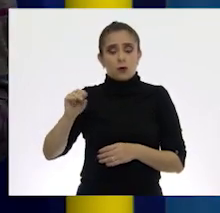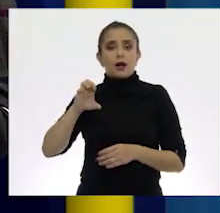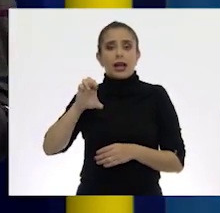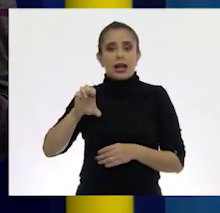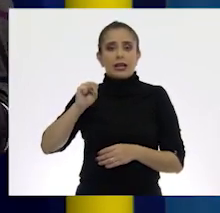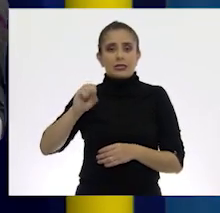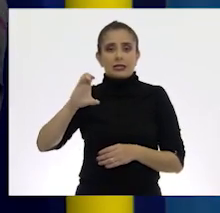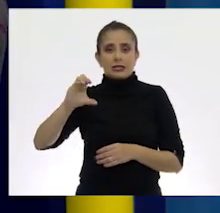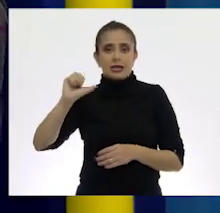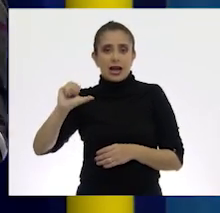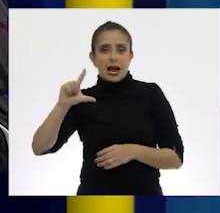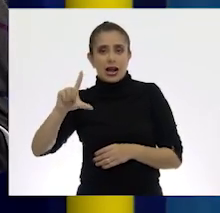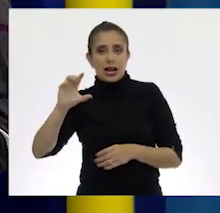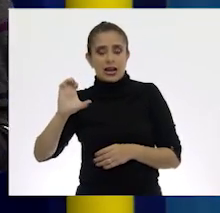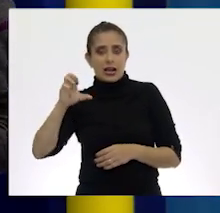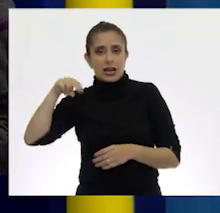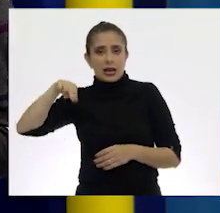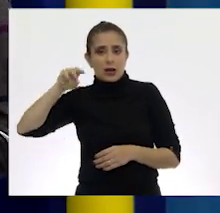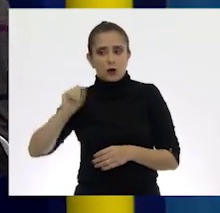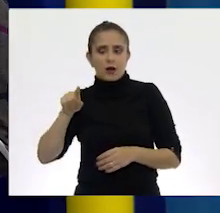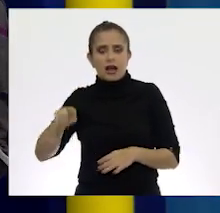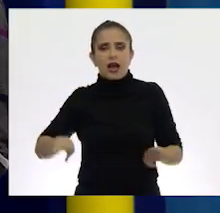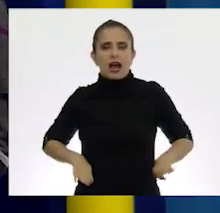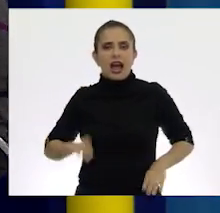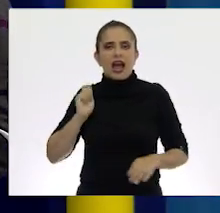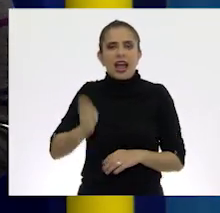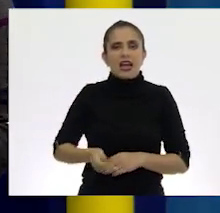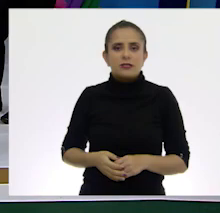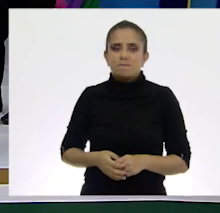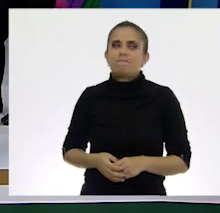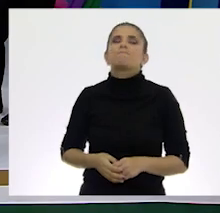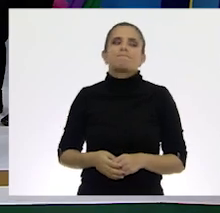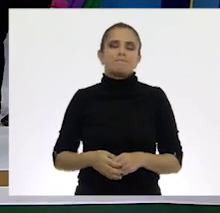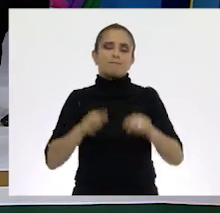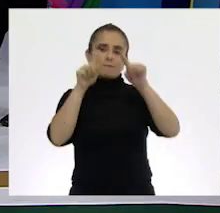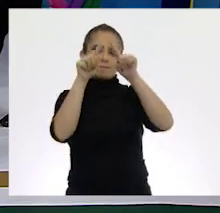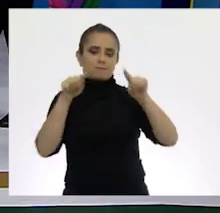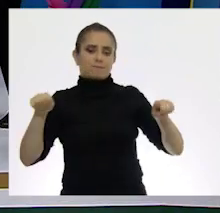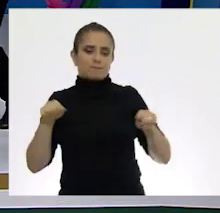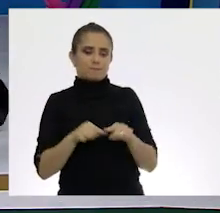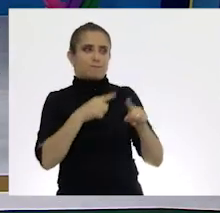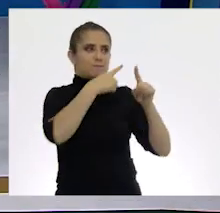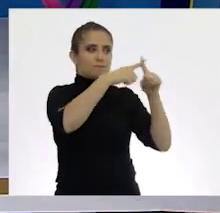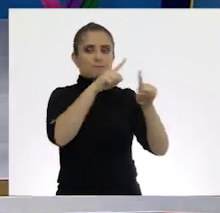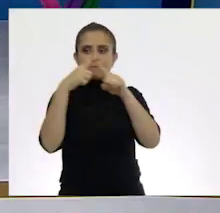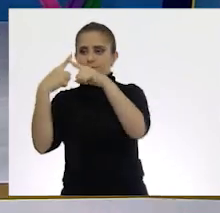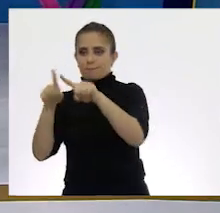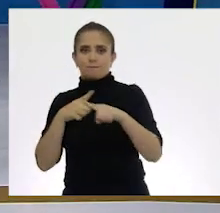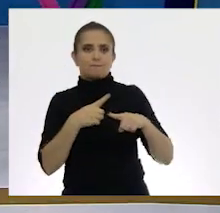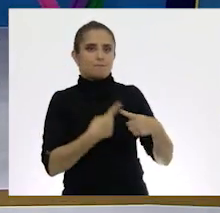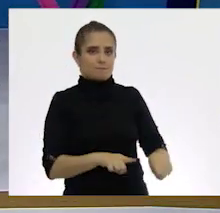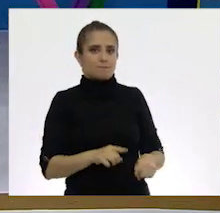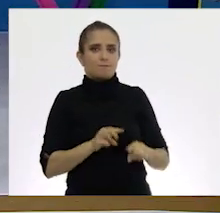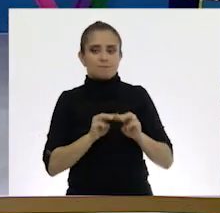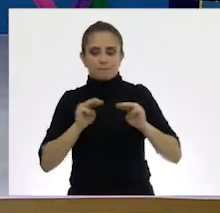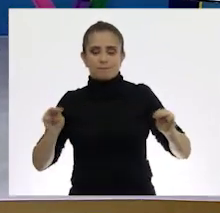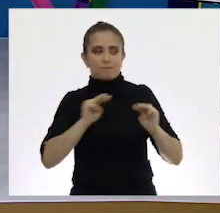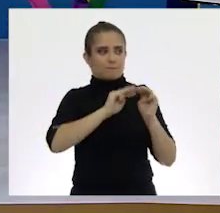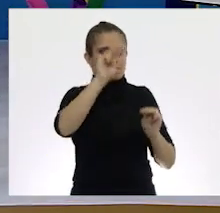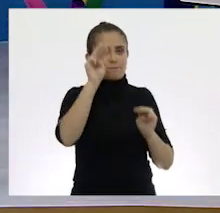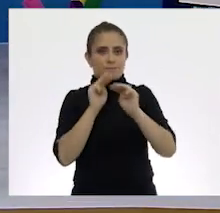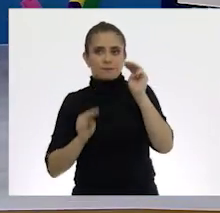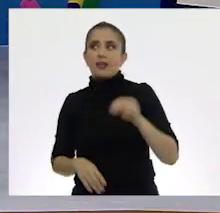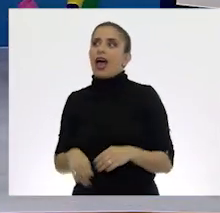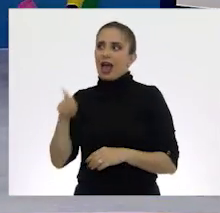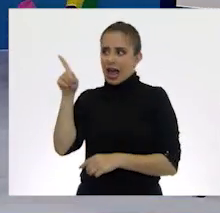Ninguno de sus lados miden lo mismo. Correcto. Muy bien, Aníbal, ¿eh? Estás poniendo mucha atención. Ah, ya ves, estoy